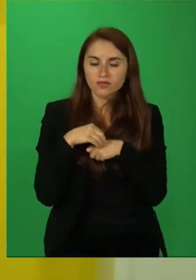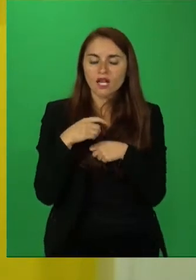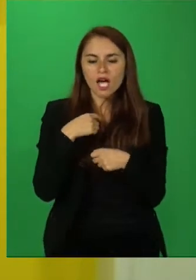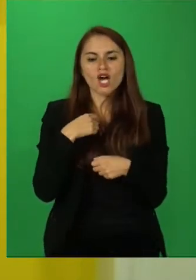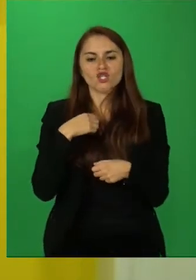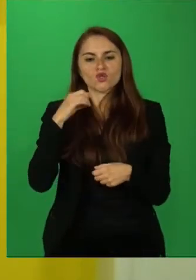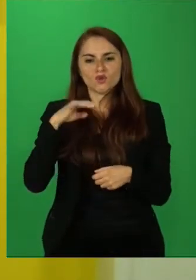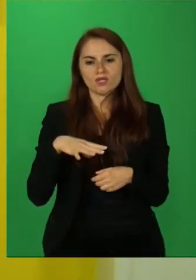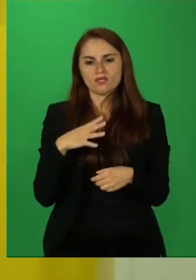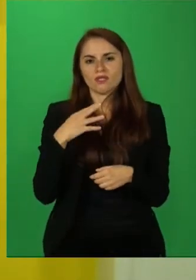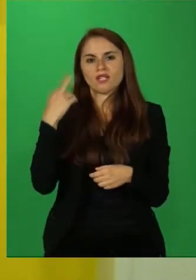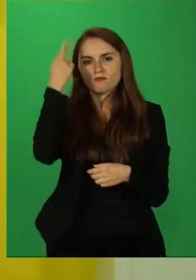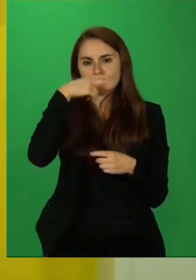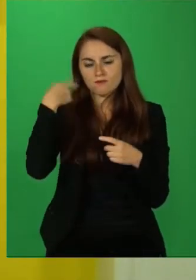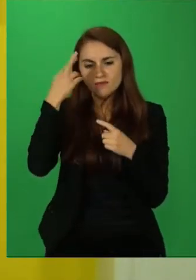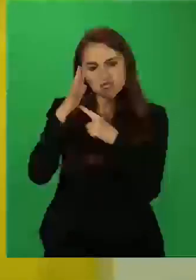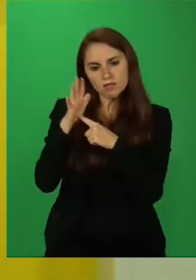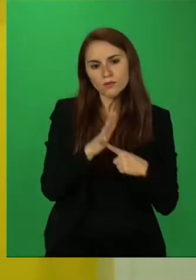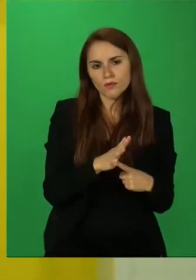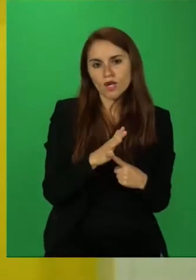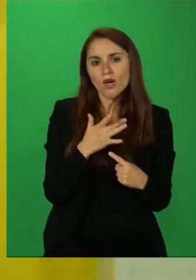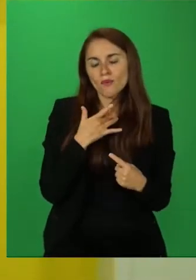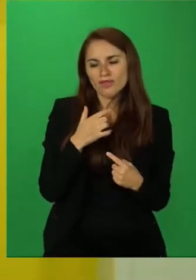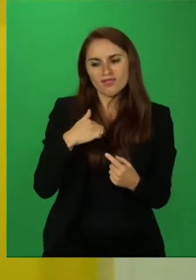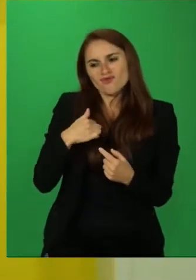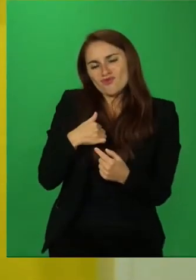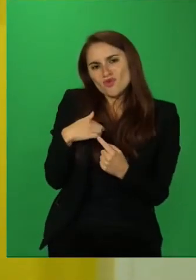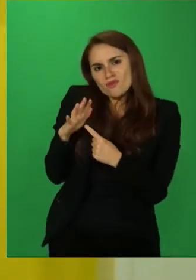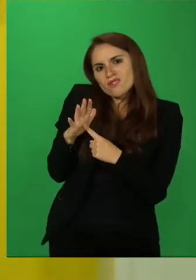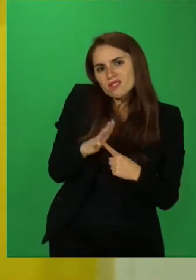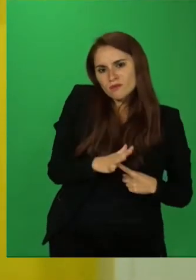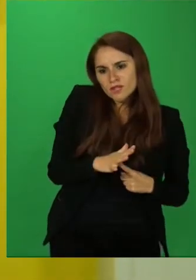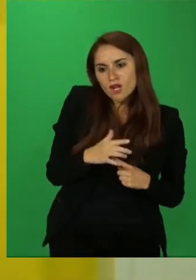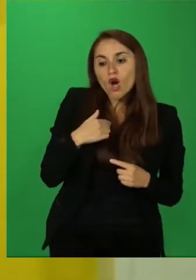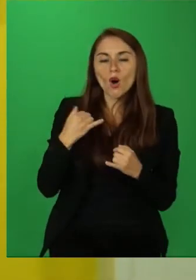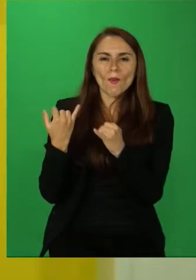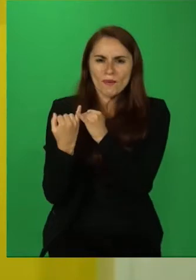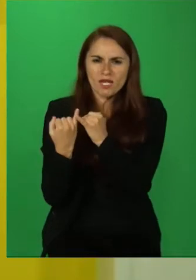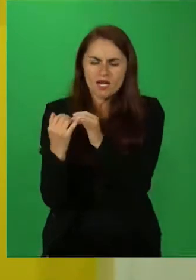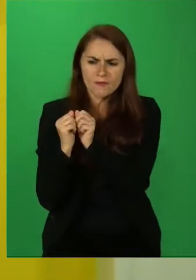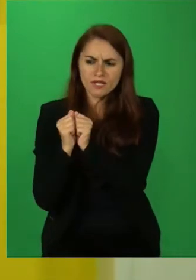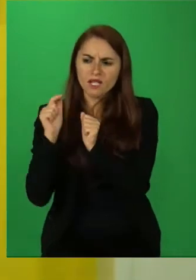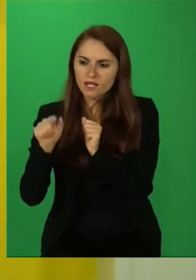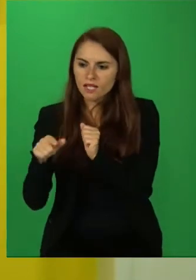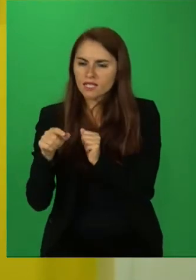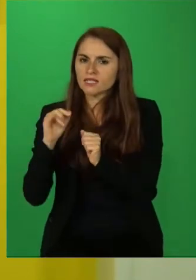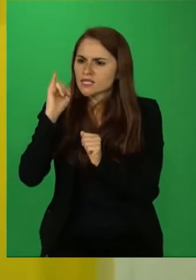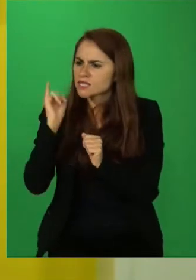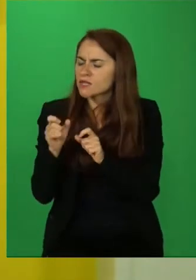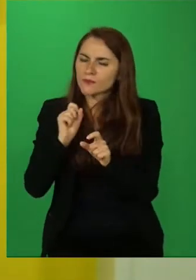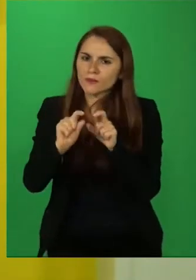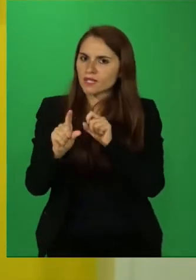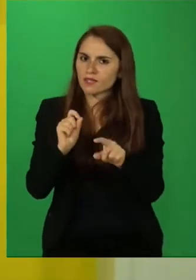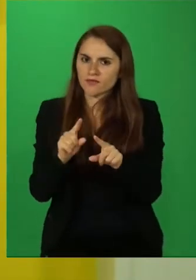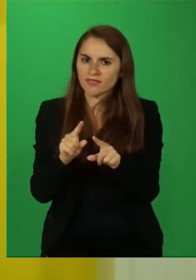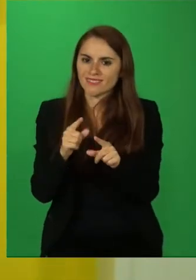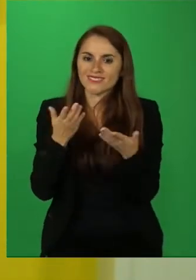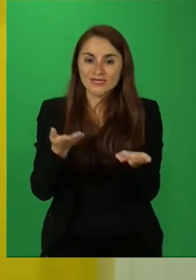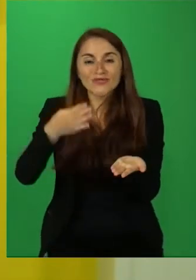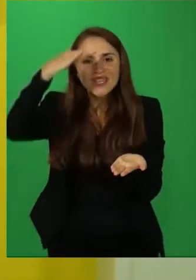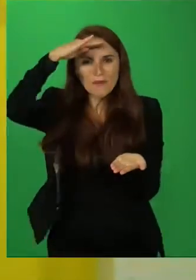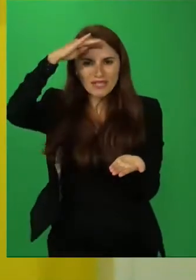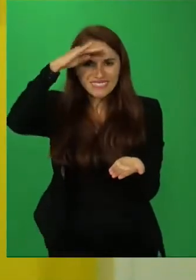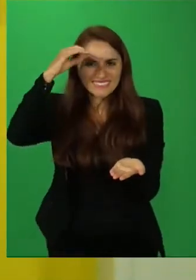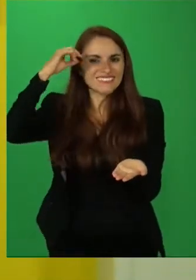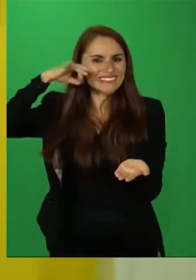porque lo experimenté o mi amiga en realidad es una defensora férrea de ellos. Tienes experiencia.